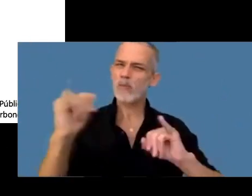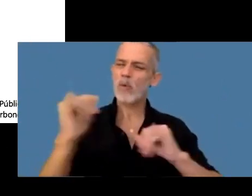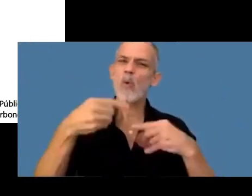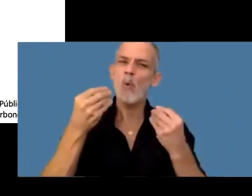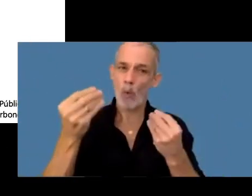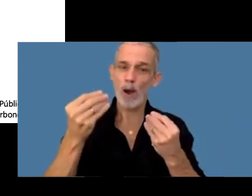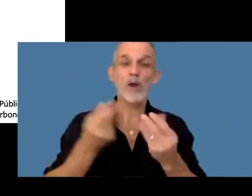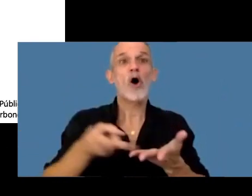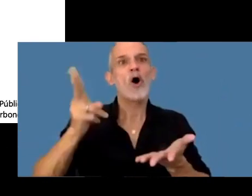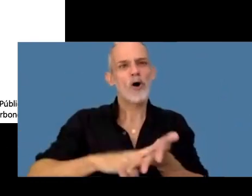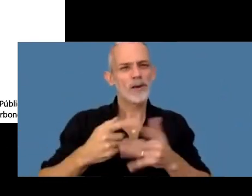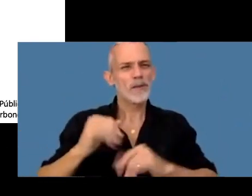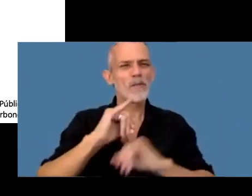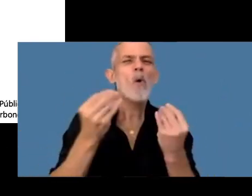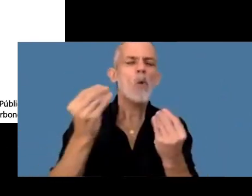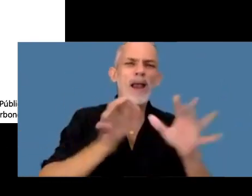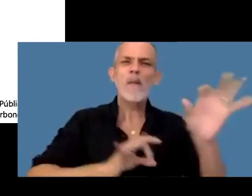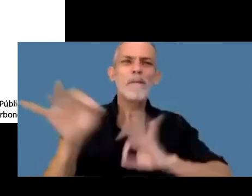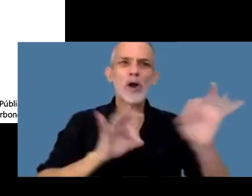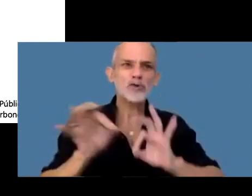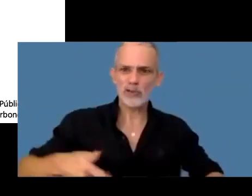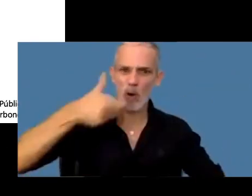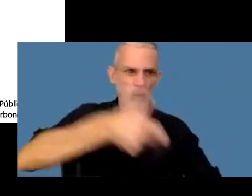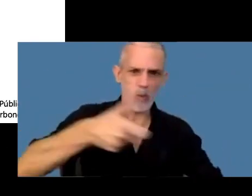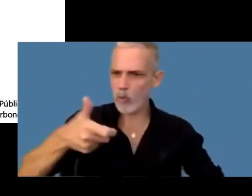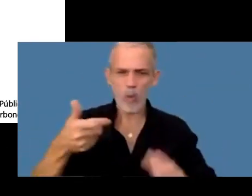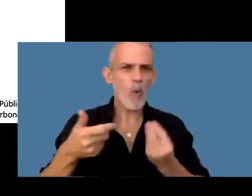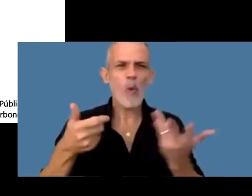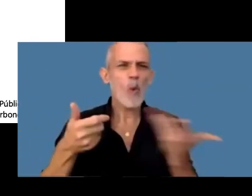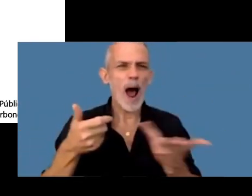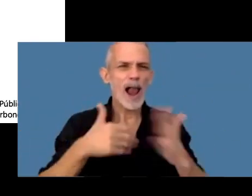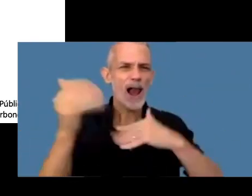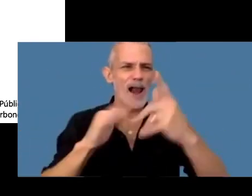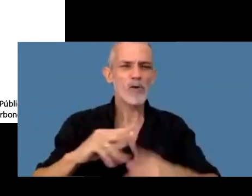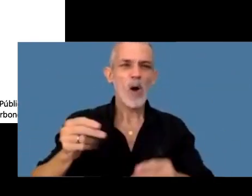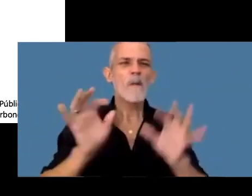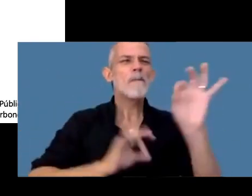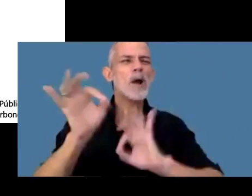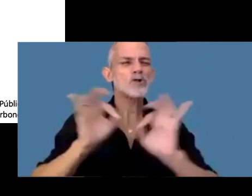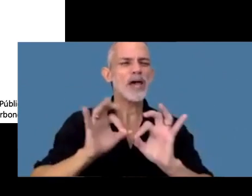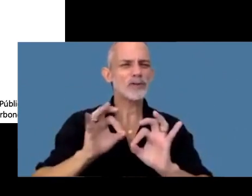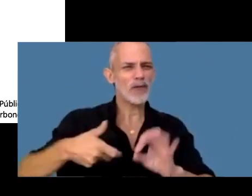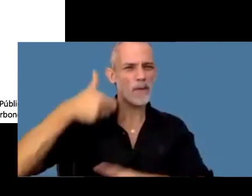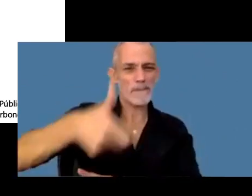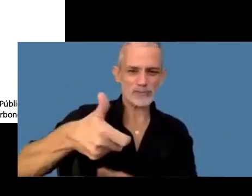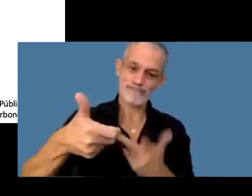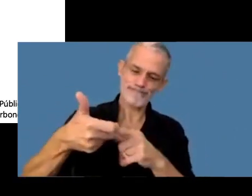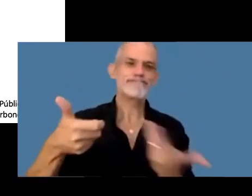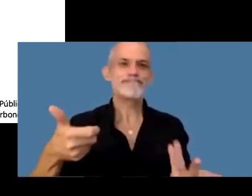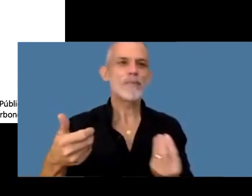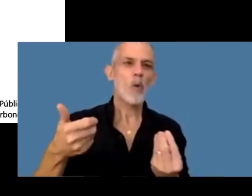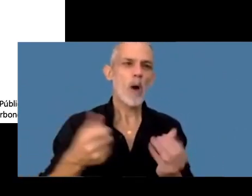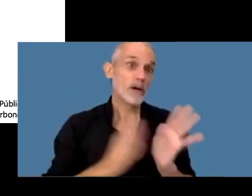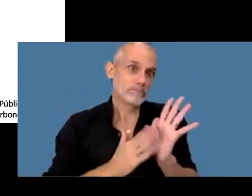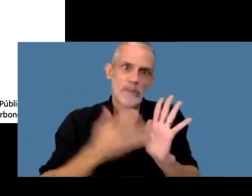en cuáles son los proyectos de inversión, ¿no? Y quiero recordar el concepto del proyecto de inversión, todos los elementos que tenemos que verificar antes de